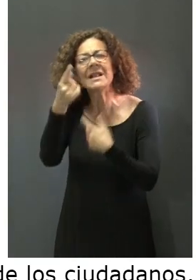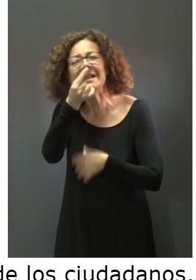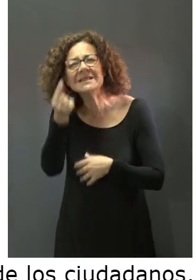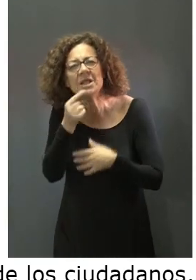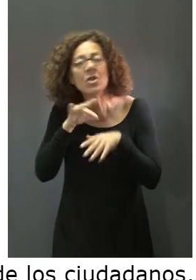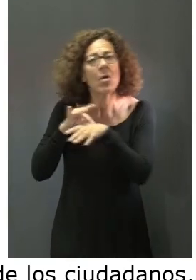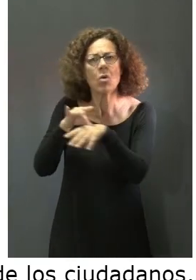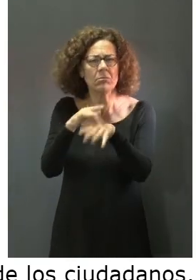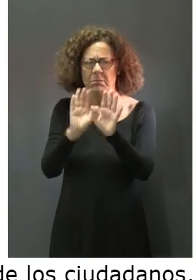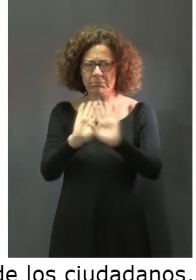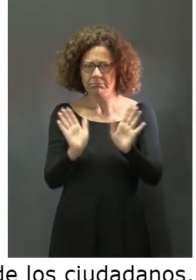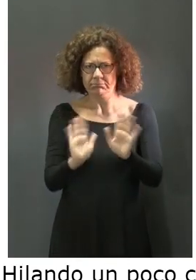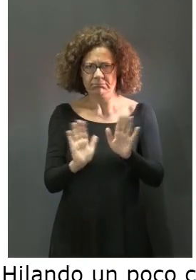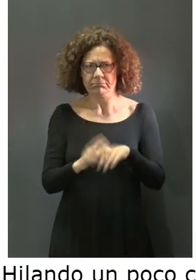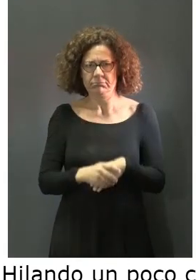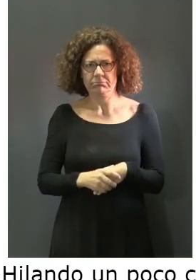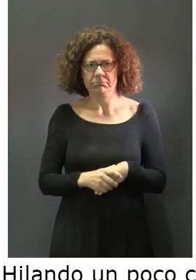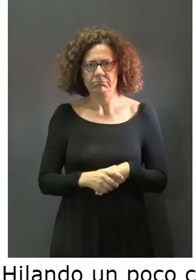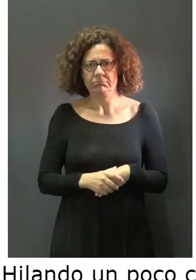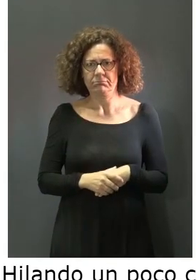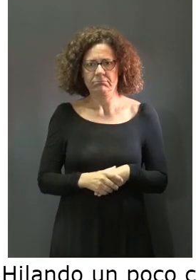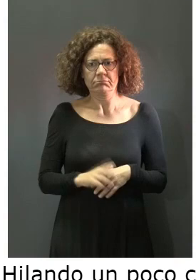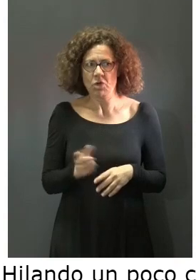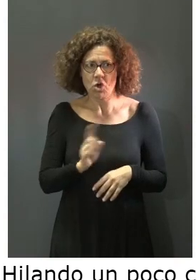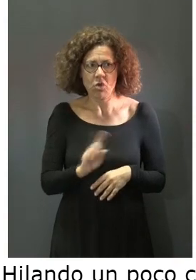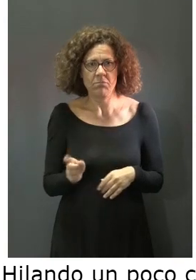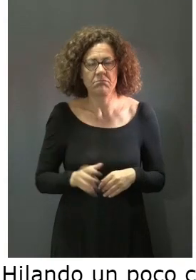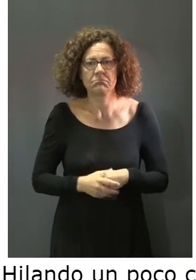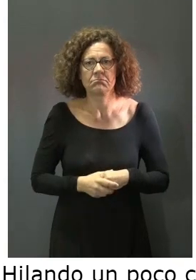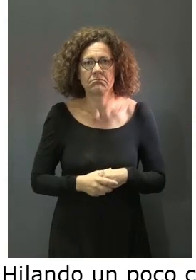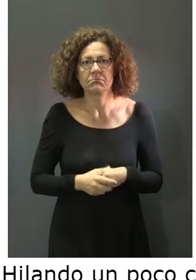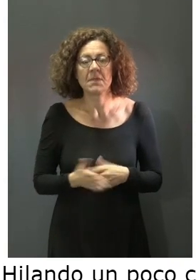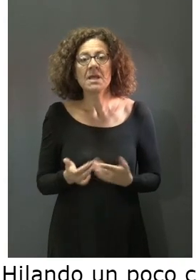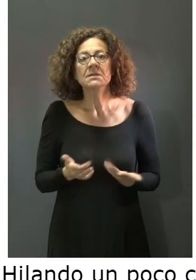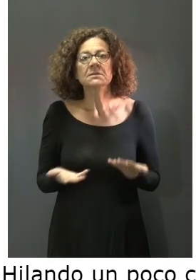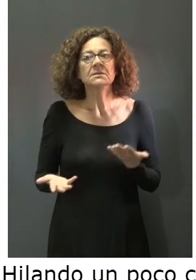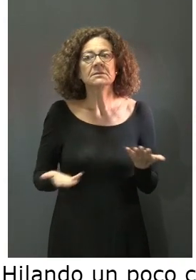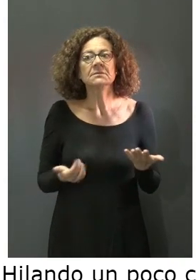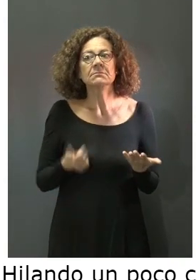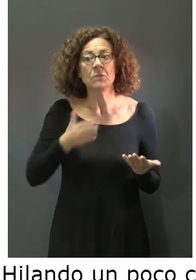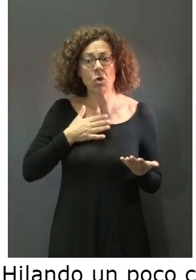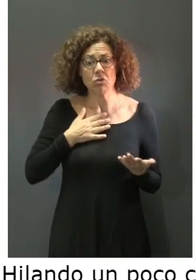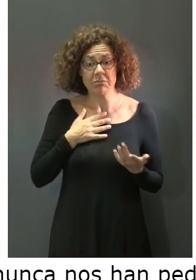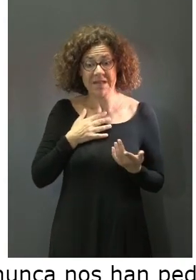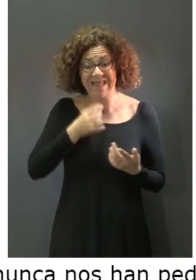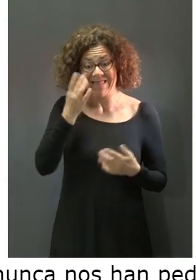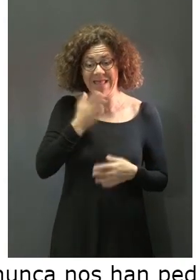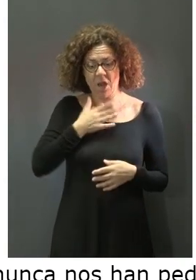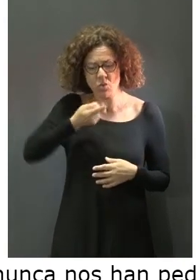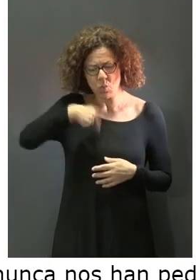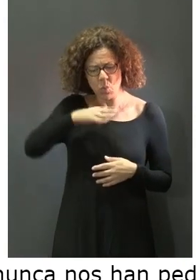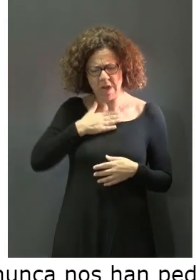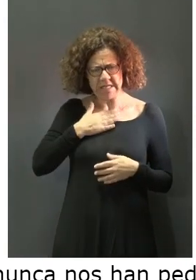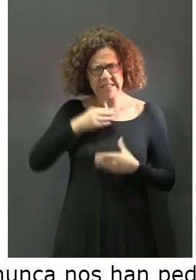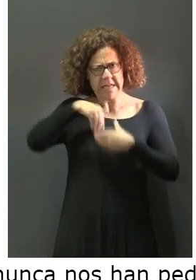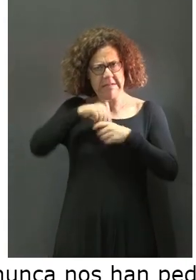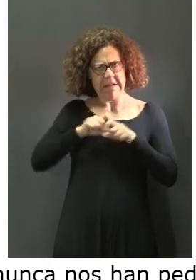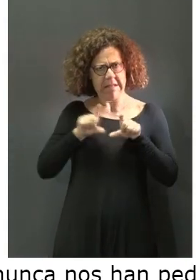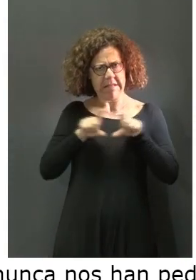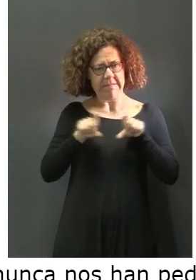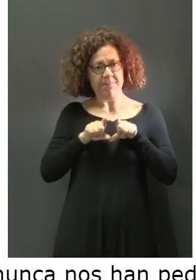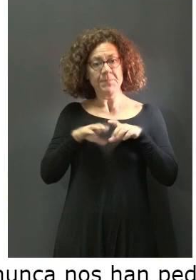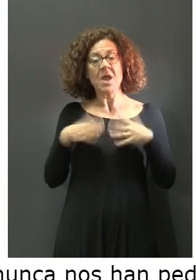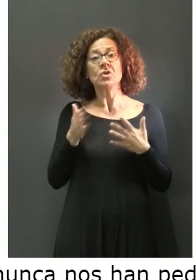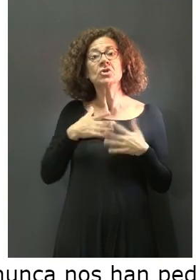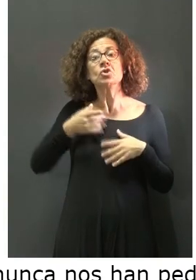la orientación. No. O sea, no. Más bien es una cosa nuestra desde dentro, ¿no? Entonces,